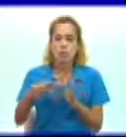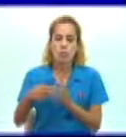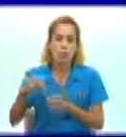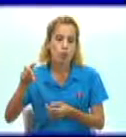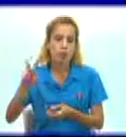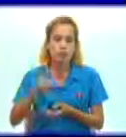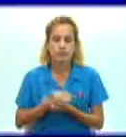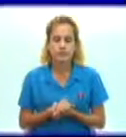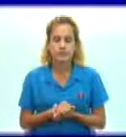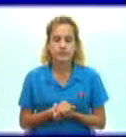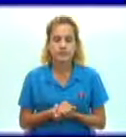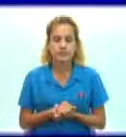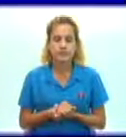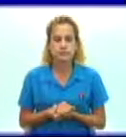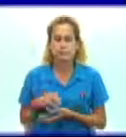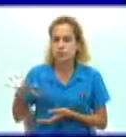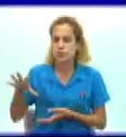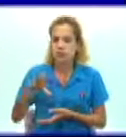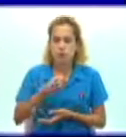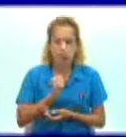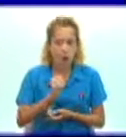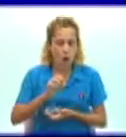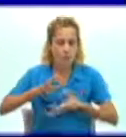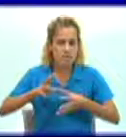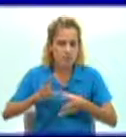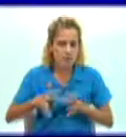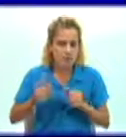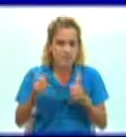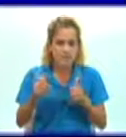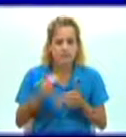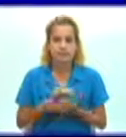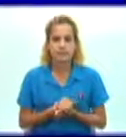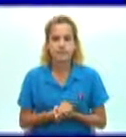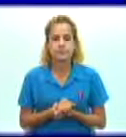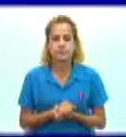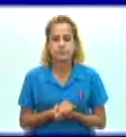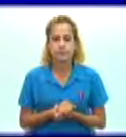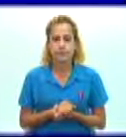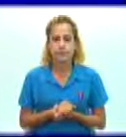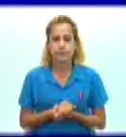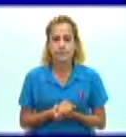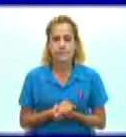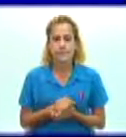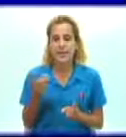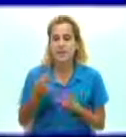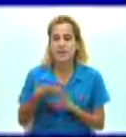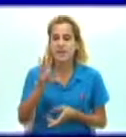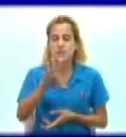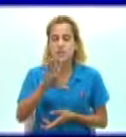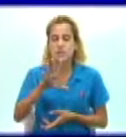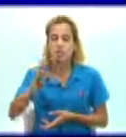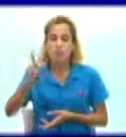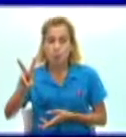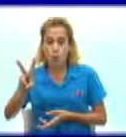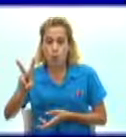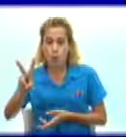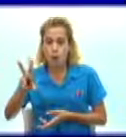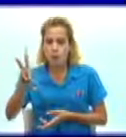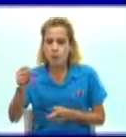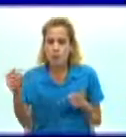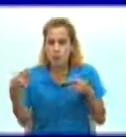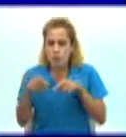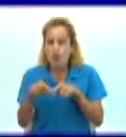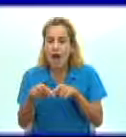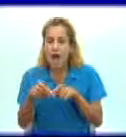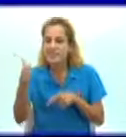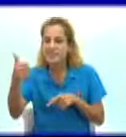tendrán que estar simplificando. Toda esta vía es correcta. Bueno, un denominador común para 5 y 2 es 10, 5 por 2 es 10, por